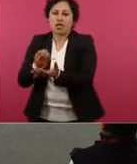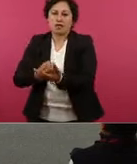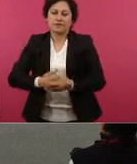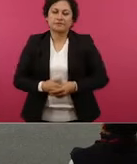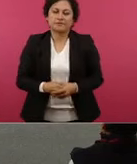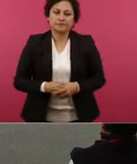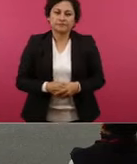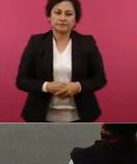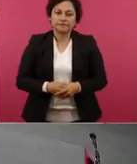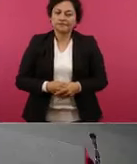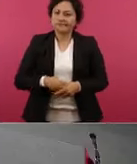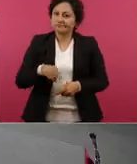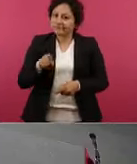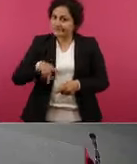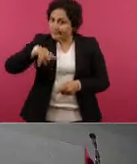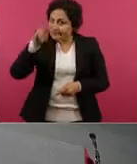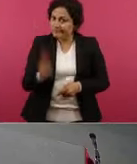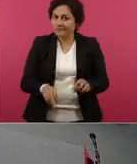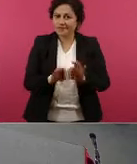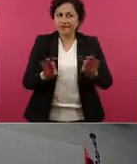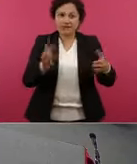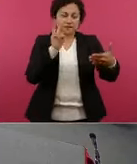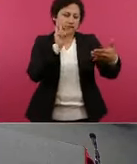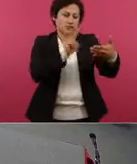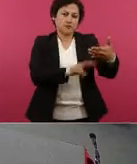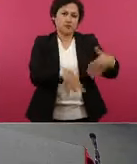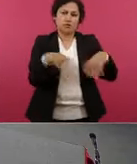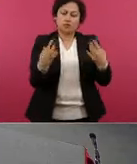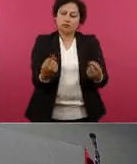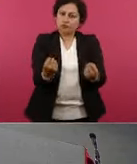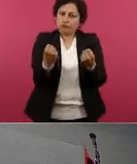Está muy bien, está fuerte, pues, pero